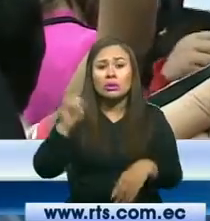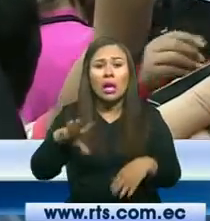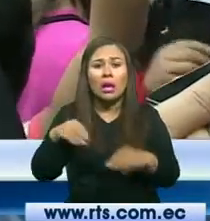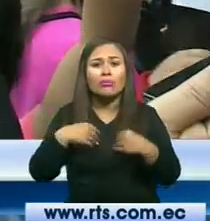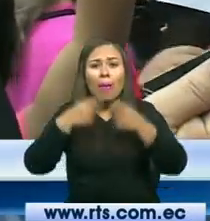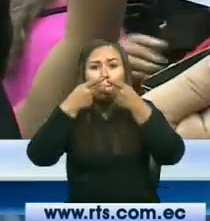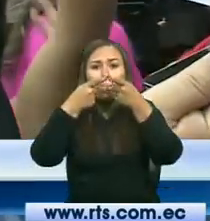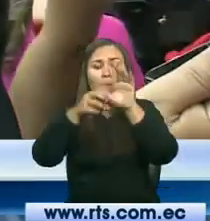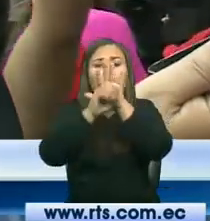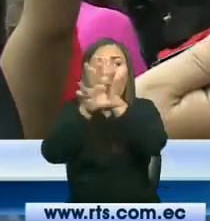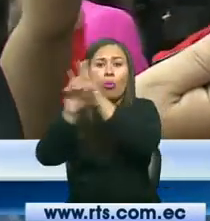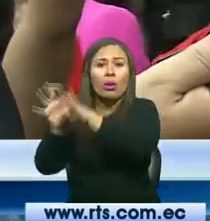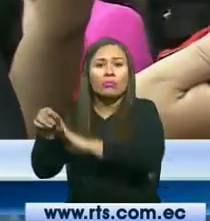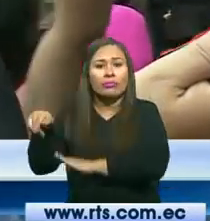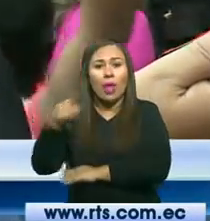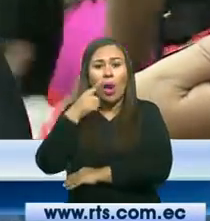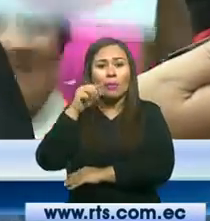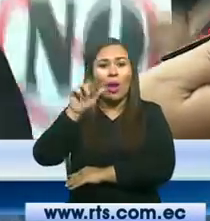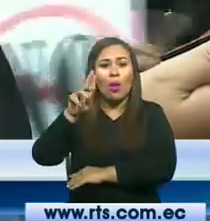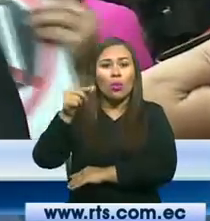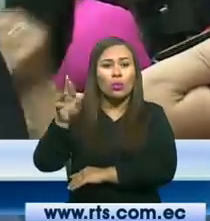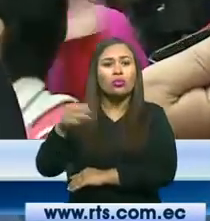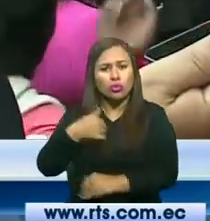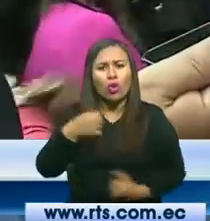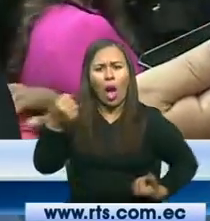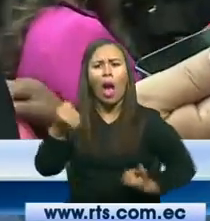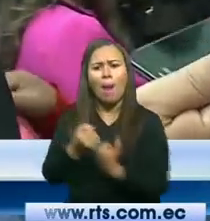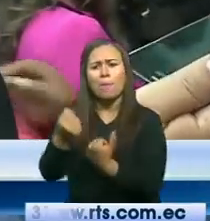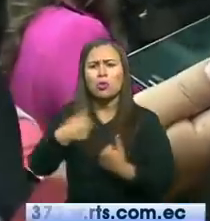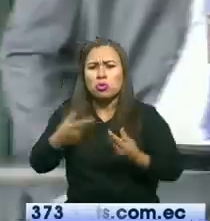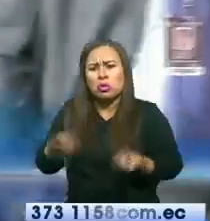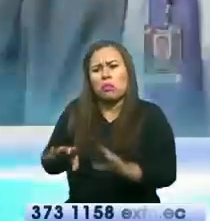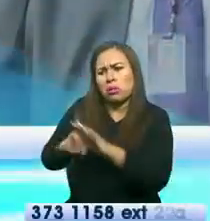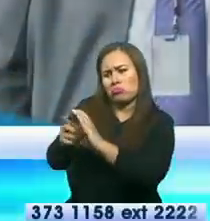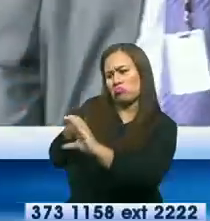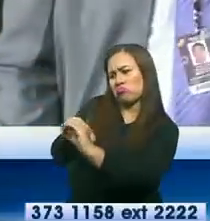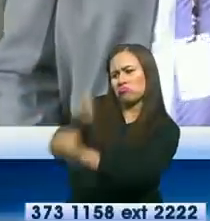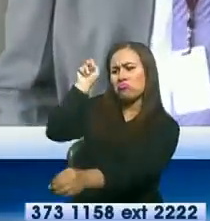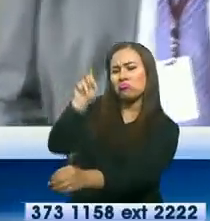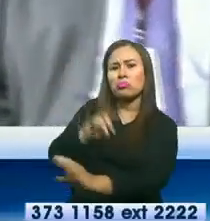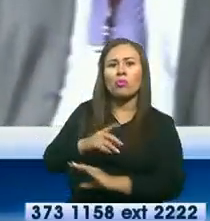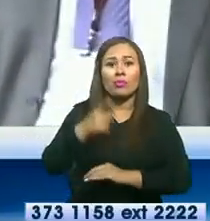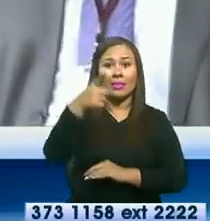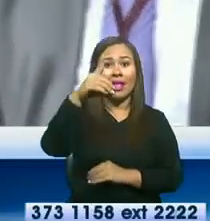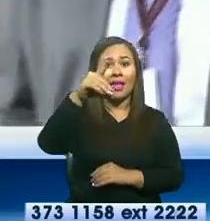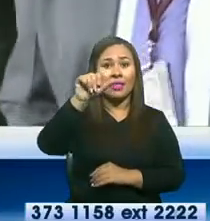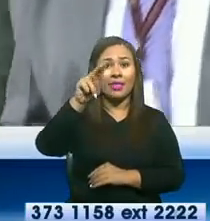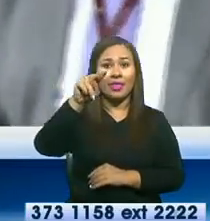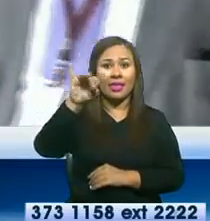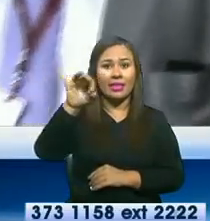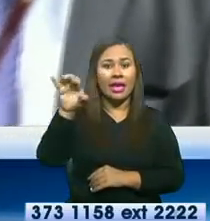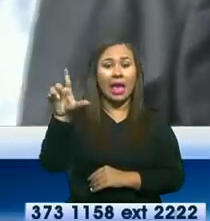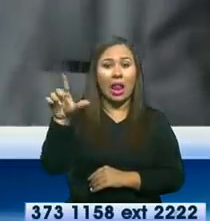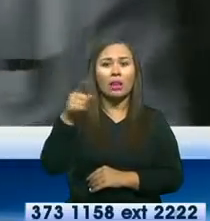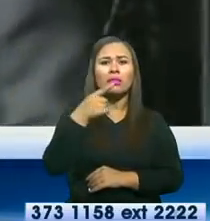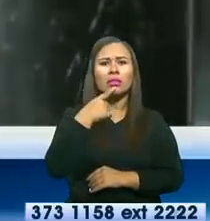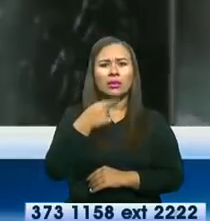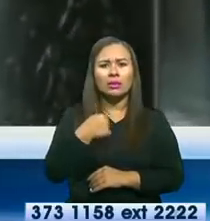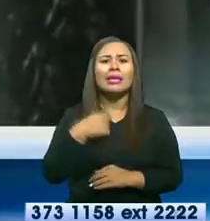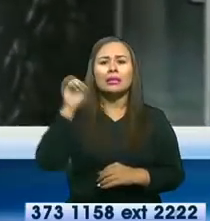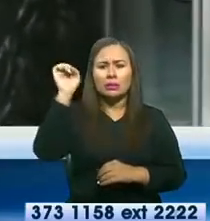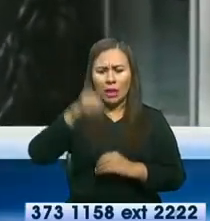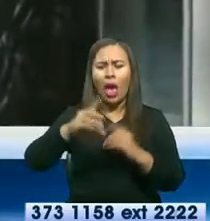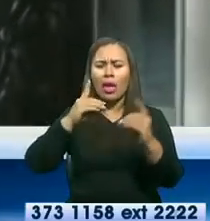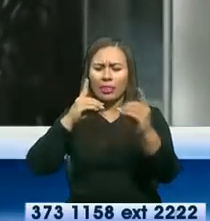el asambleísta Augusto Espinosa, al cual respaldo absolutamente. Por su lado, Daniel Mendoza reconocía que ese diálogo existió y